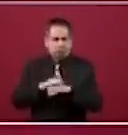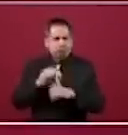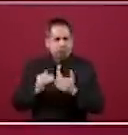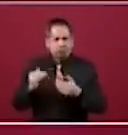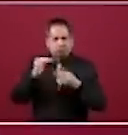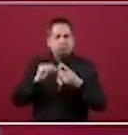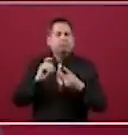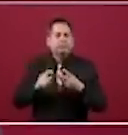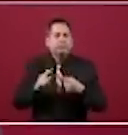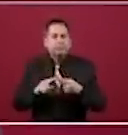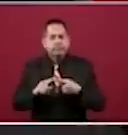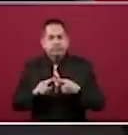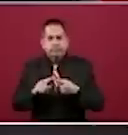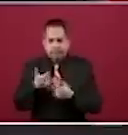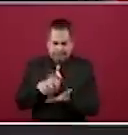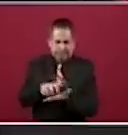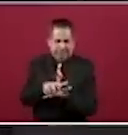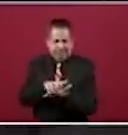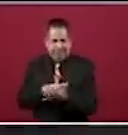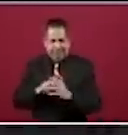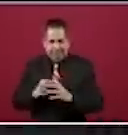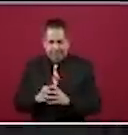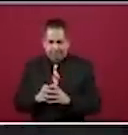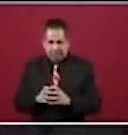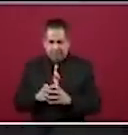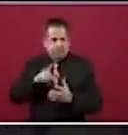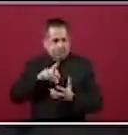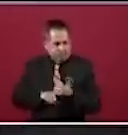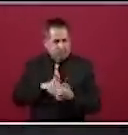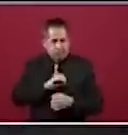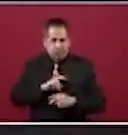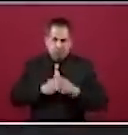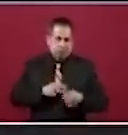pasábamos de la austeridad republicana a la pobreza franciscana